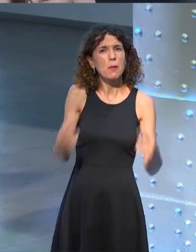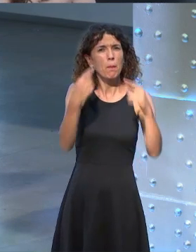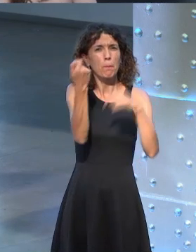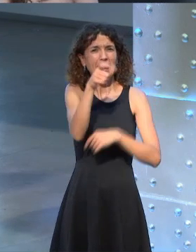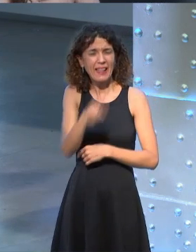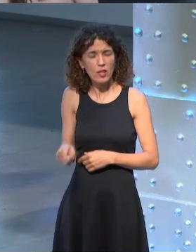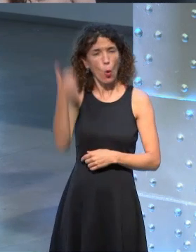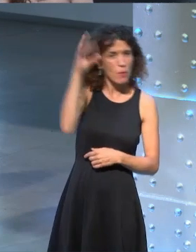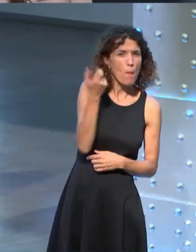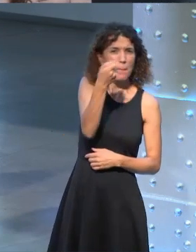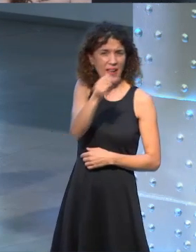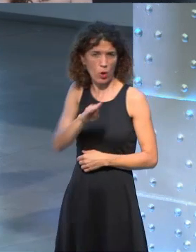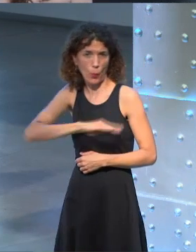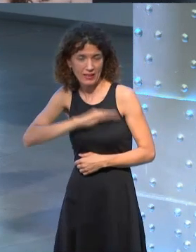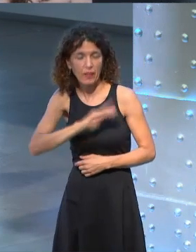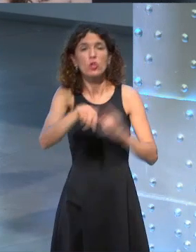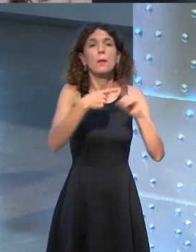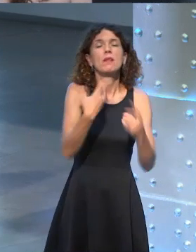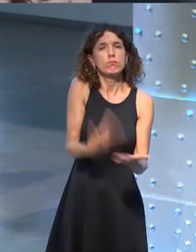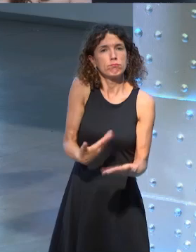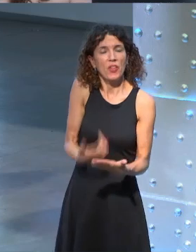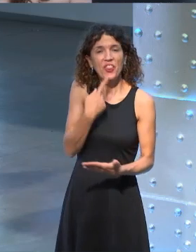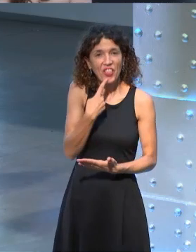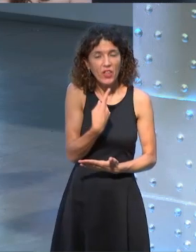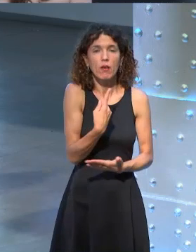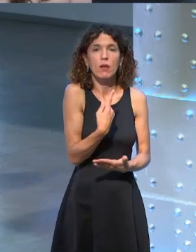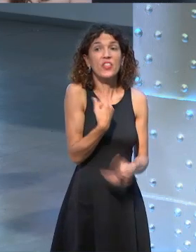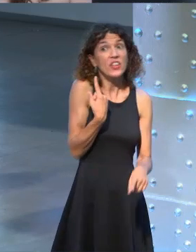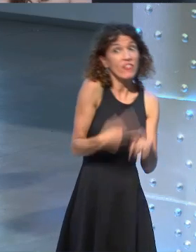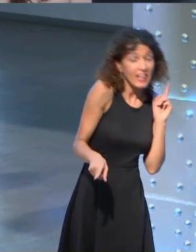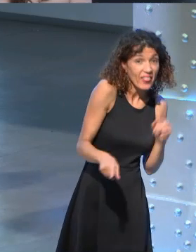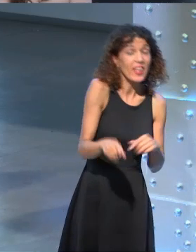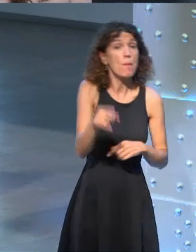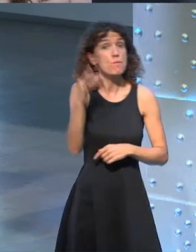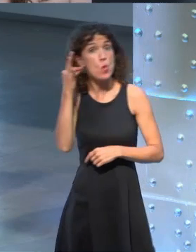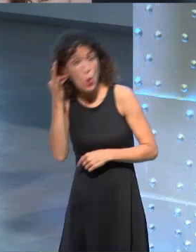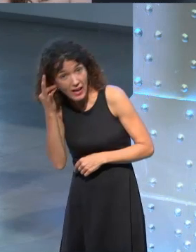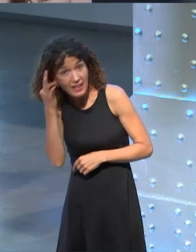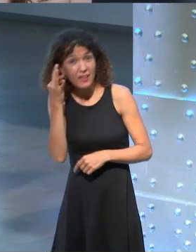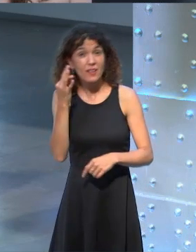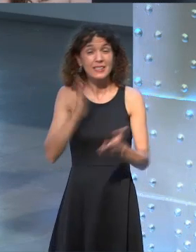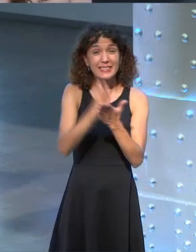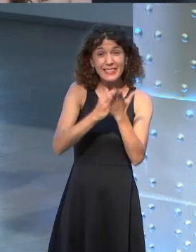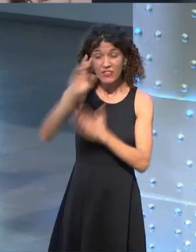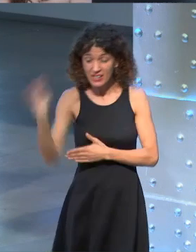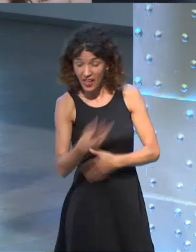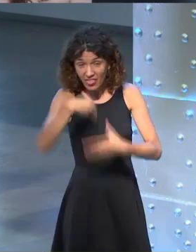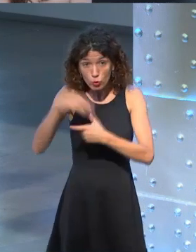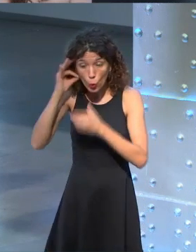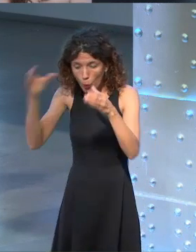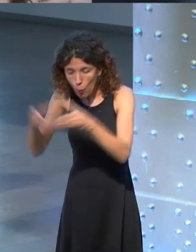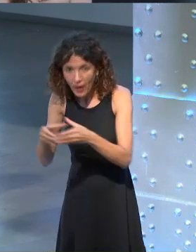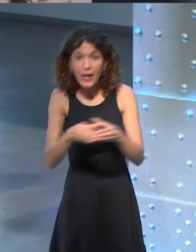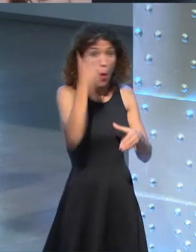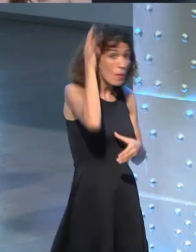hombres y mujeres, y también suscriben el hecho de que quizás haya más diferencias entre mujeres, o sea, más diversidad entre las propias mujeres que